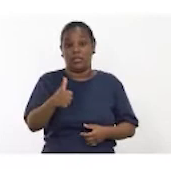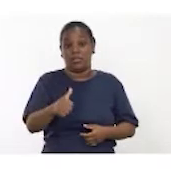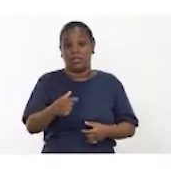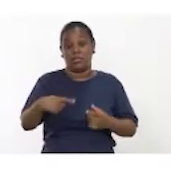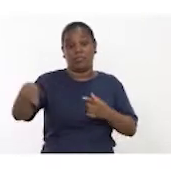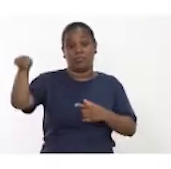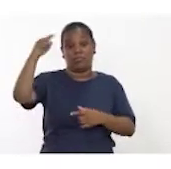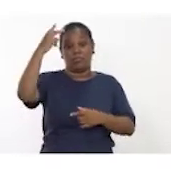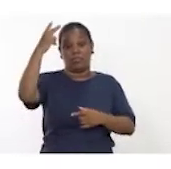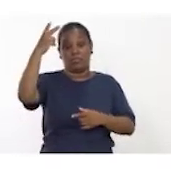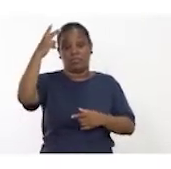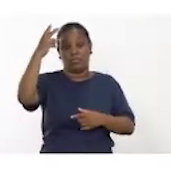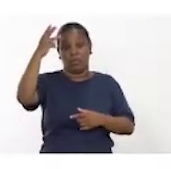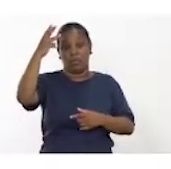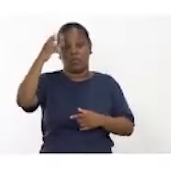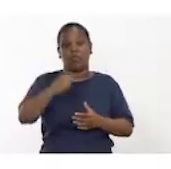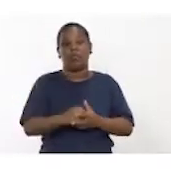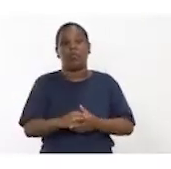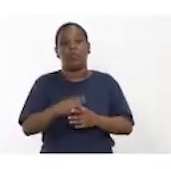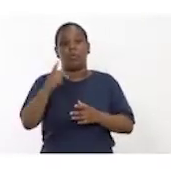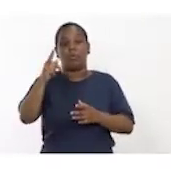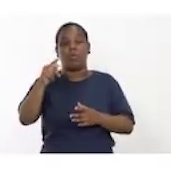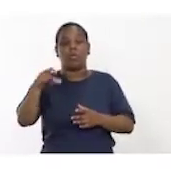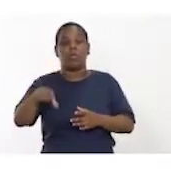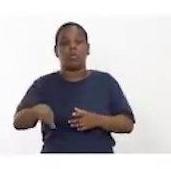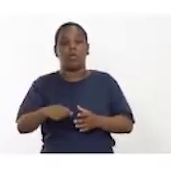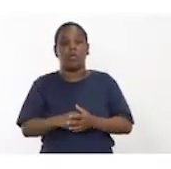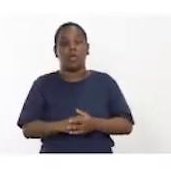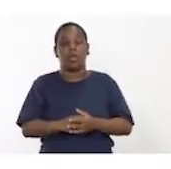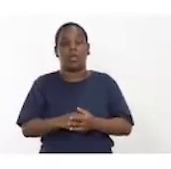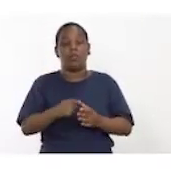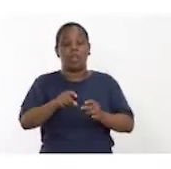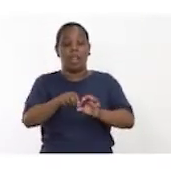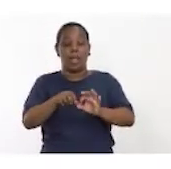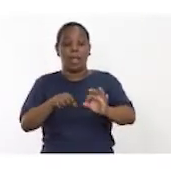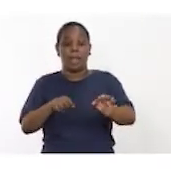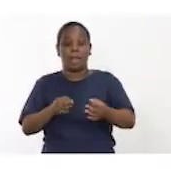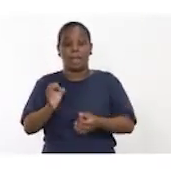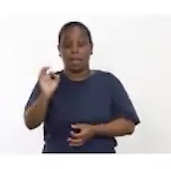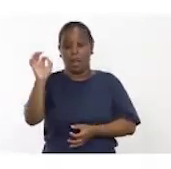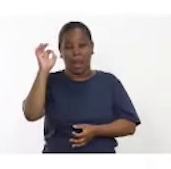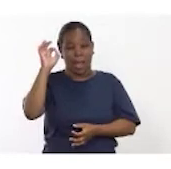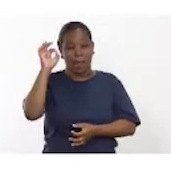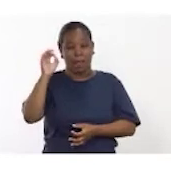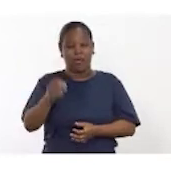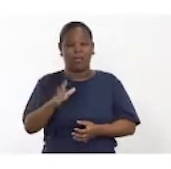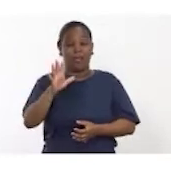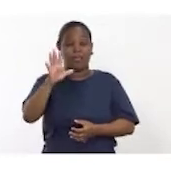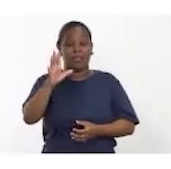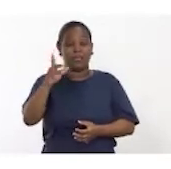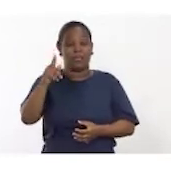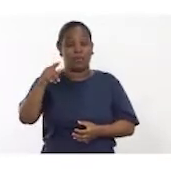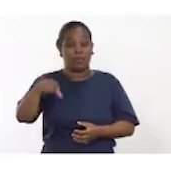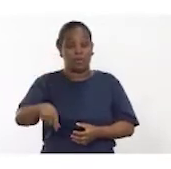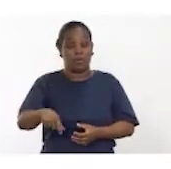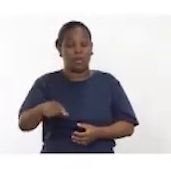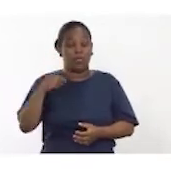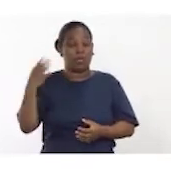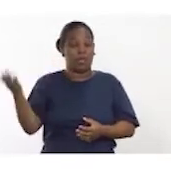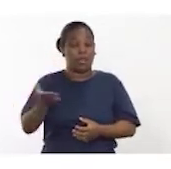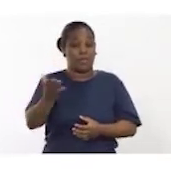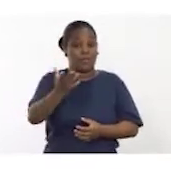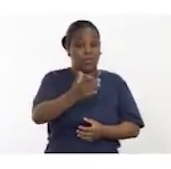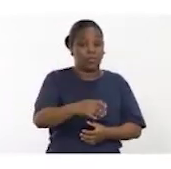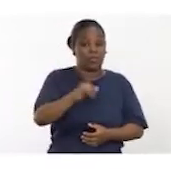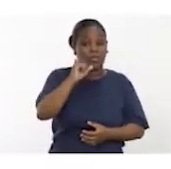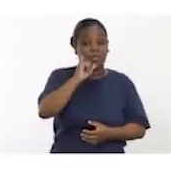es de 10 al cubo kilogramos, la del proyectil que dispara es de 5 kilogramos y la velocidad de